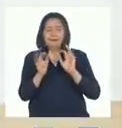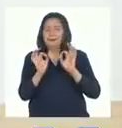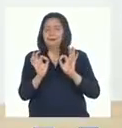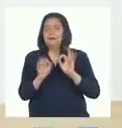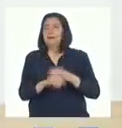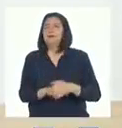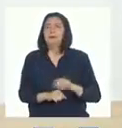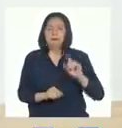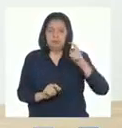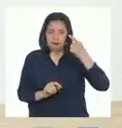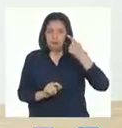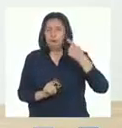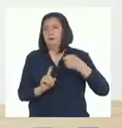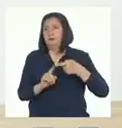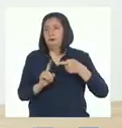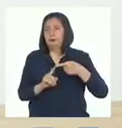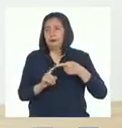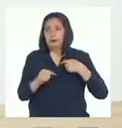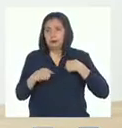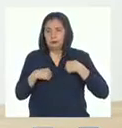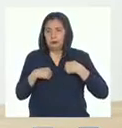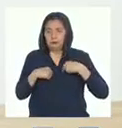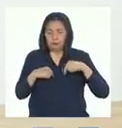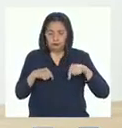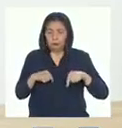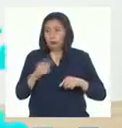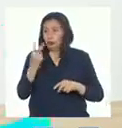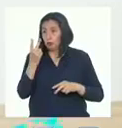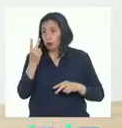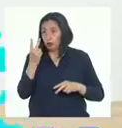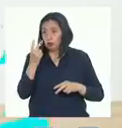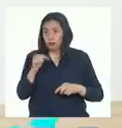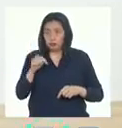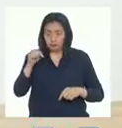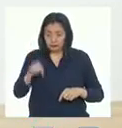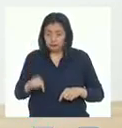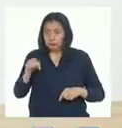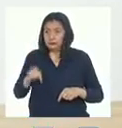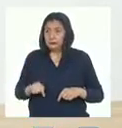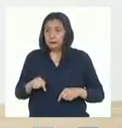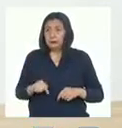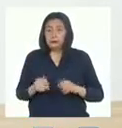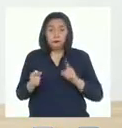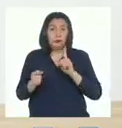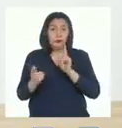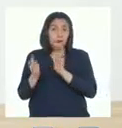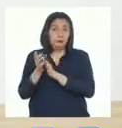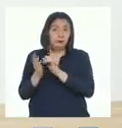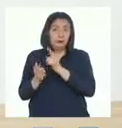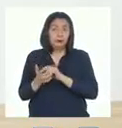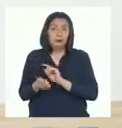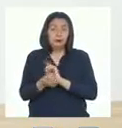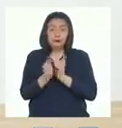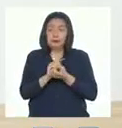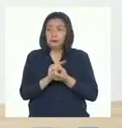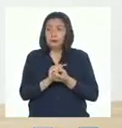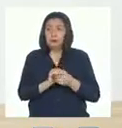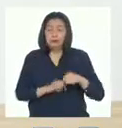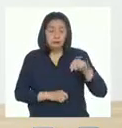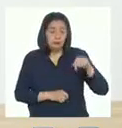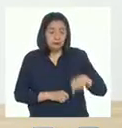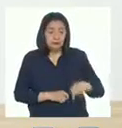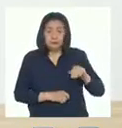Perfecto. Primera parte. Voy a pisar 2 veces. Piso, piso, luego una palma. Cambio al otro lado